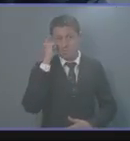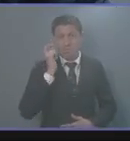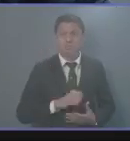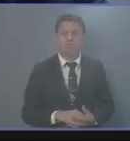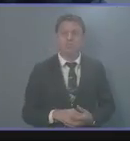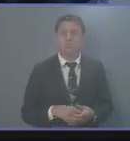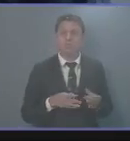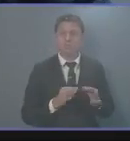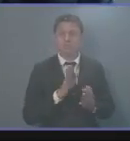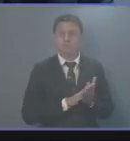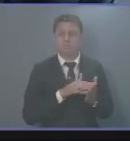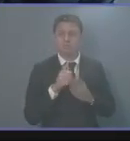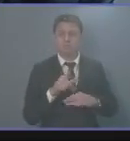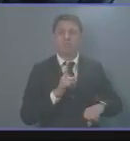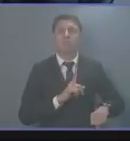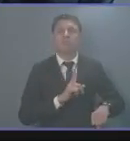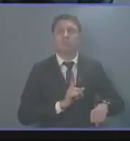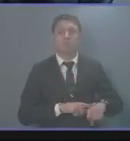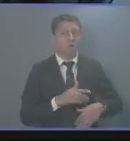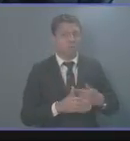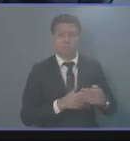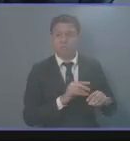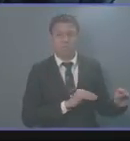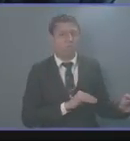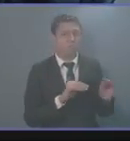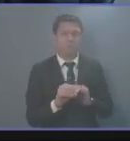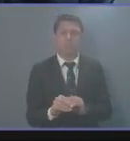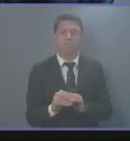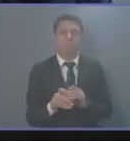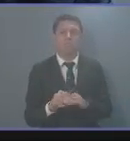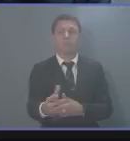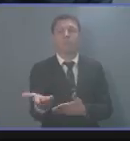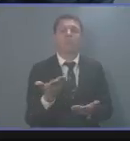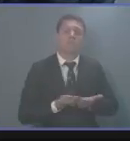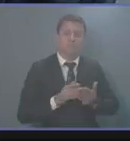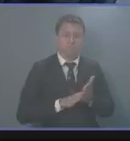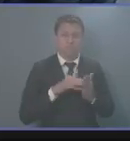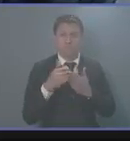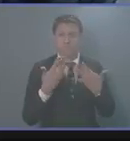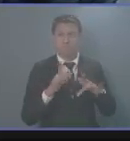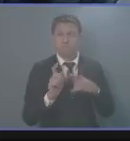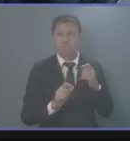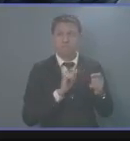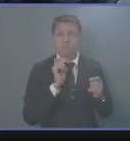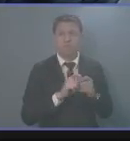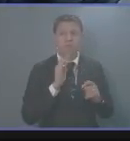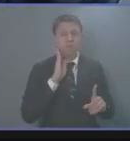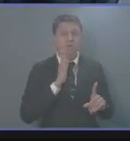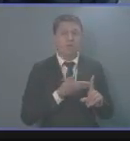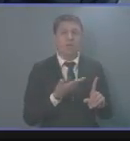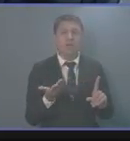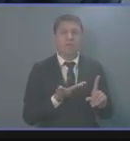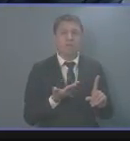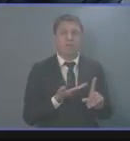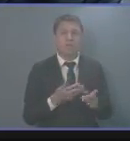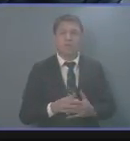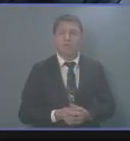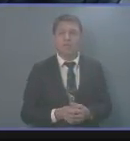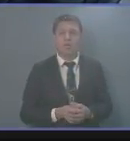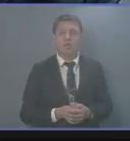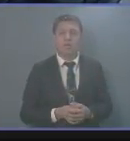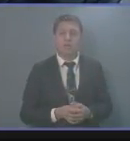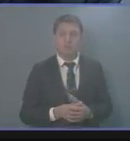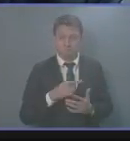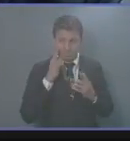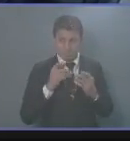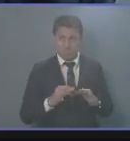su planificación estratégica como tal. El plan tiene definidos sus objetivos, el plan tiene sus